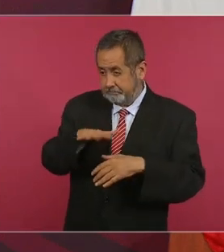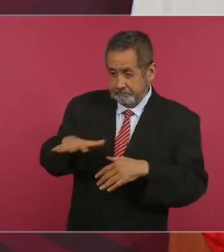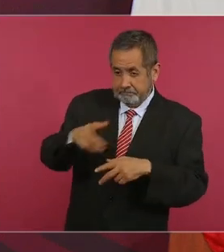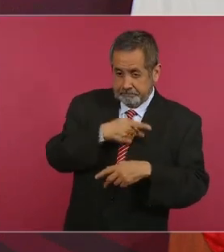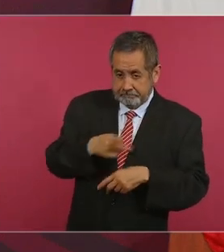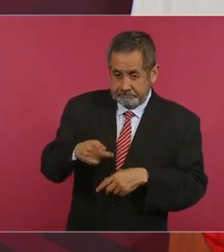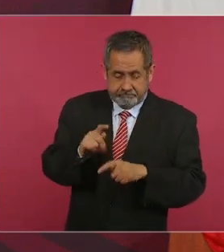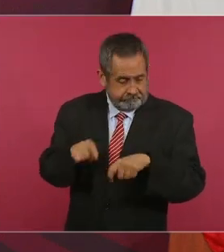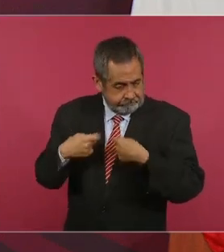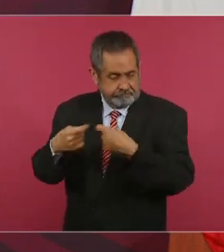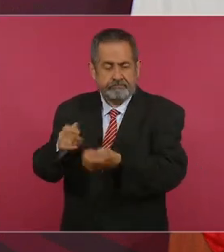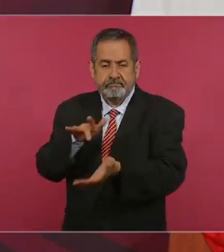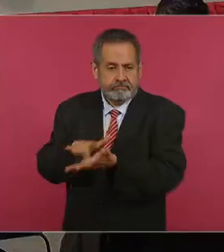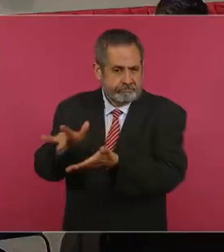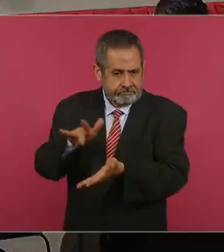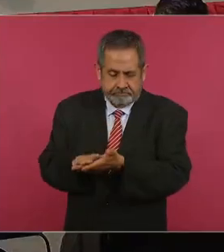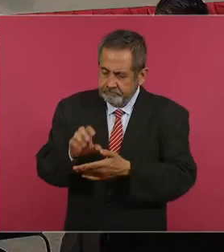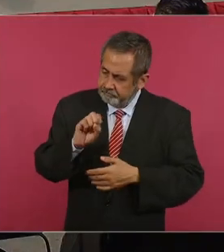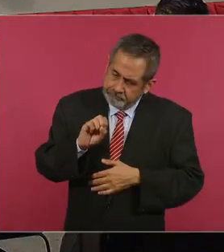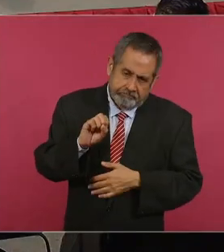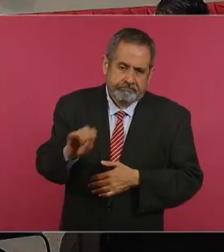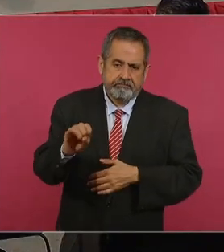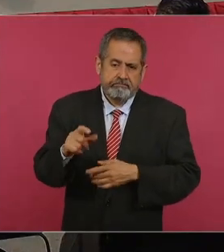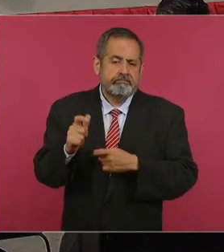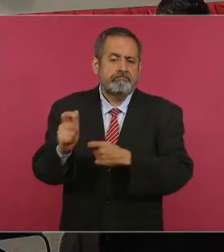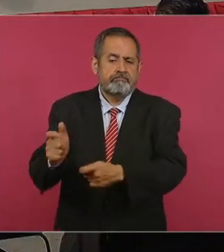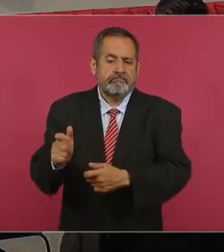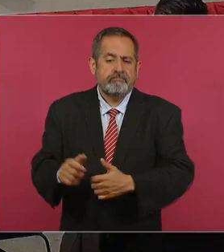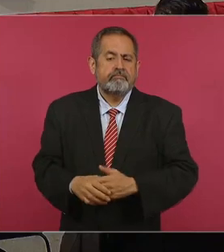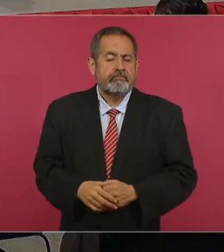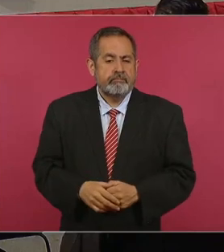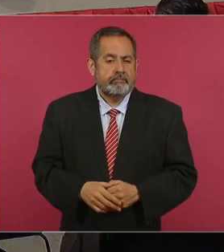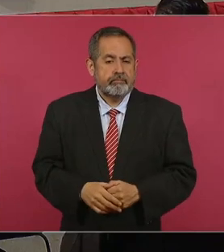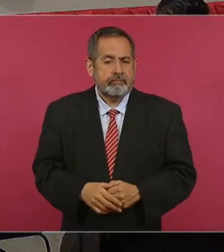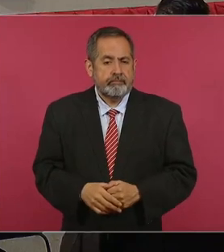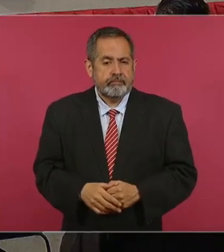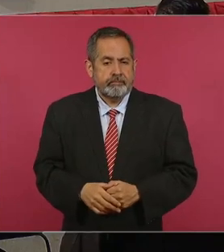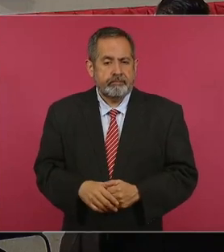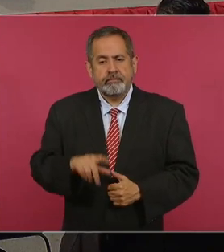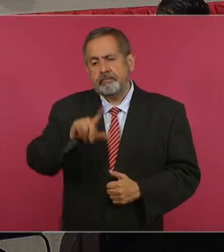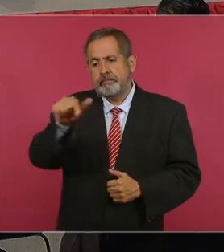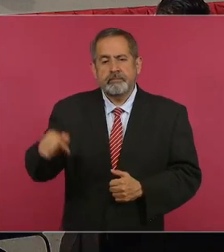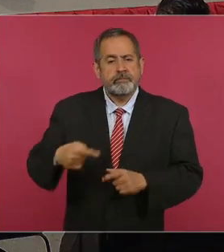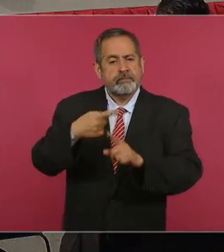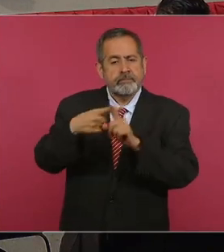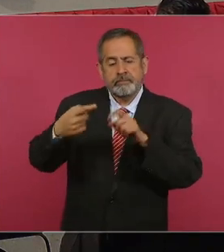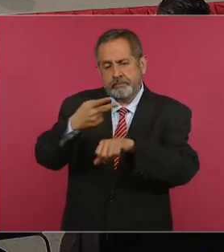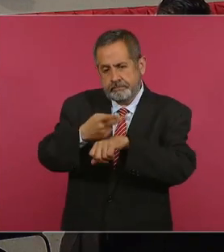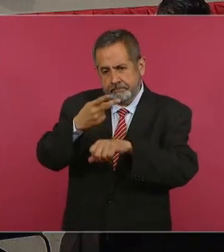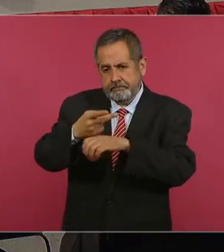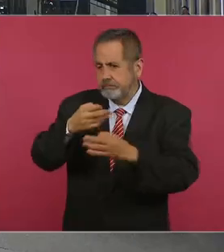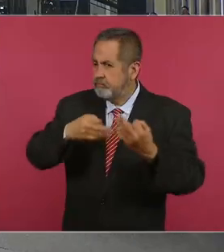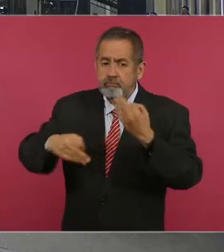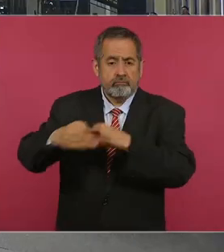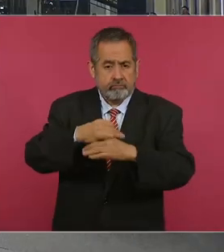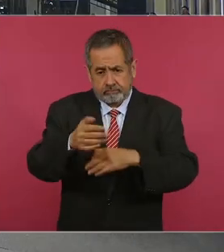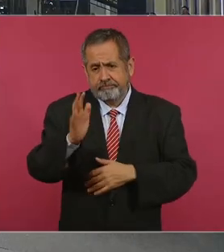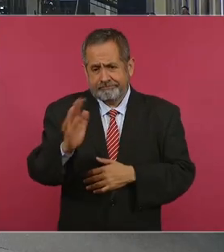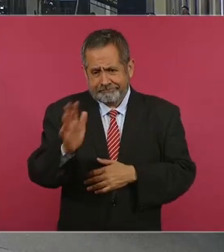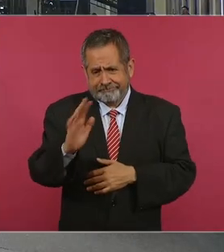el nivel básico. Luego, en el nivel medio superior, ahí sí son todos,